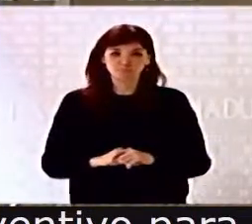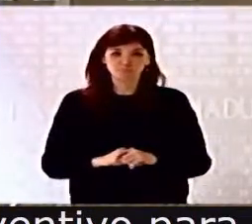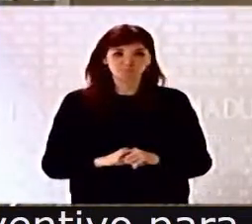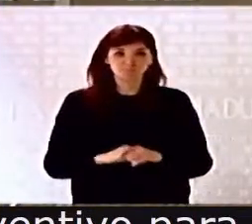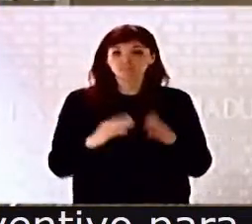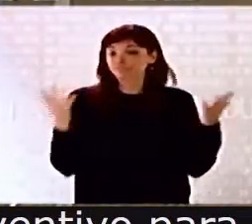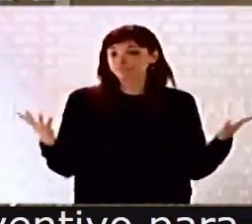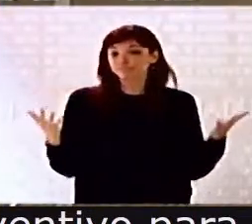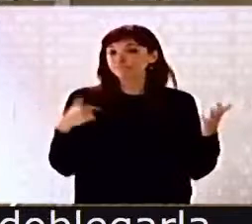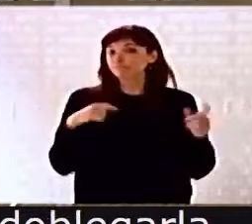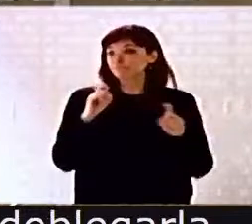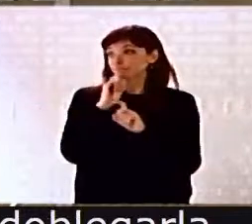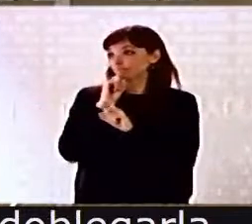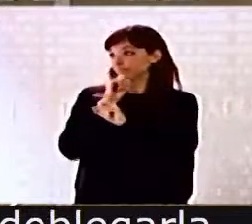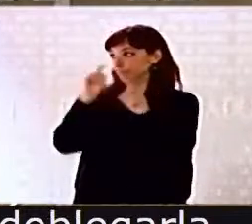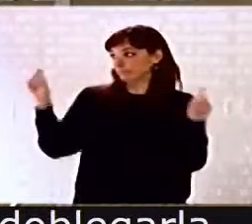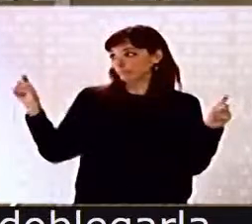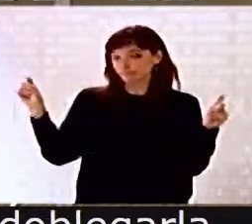Por tanto, les anuncio